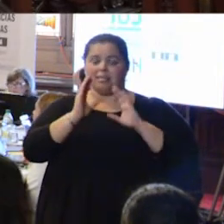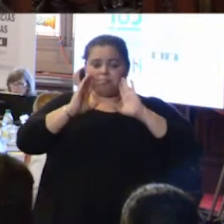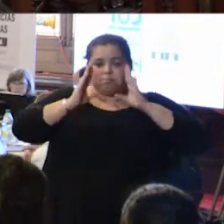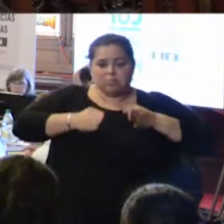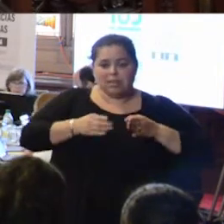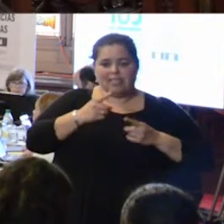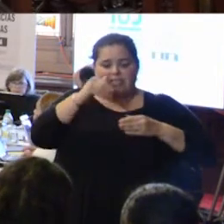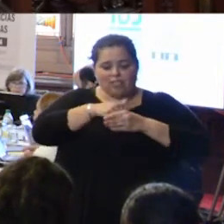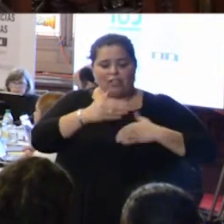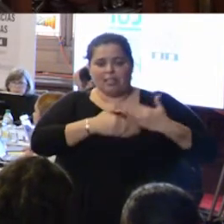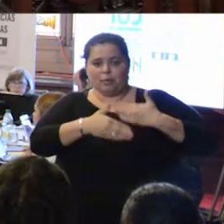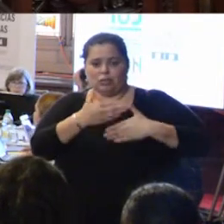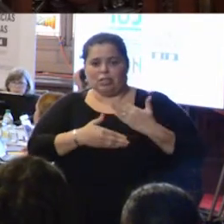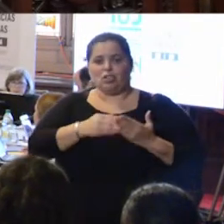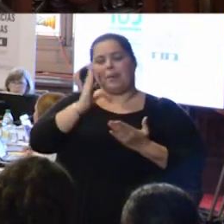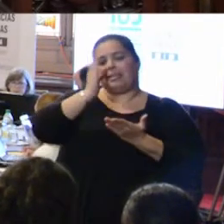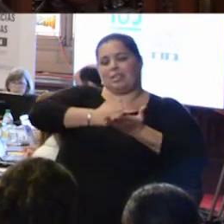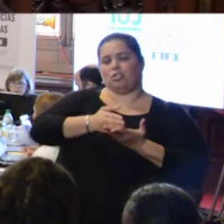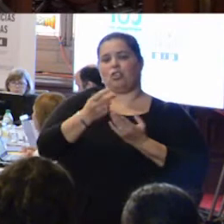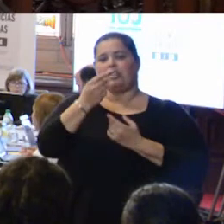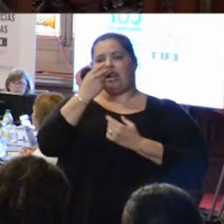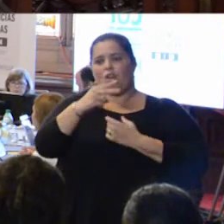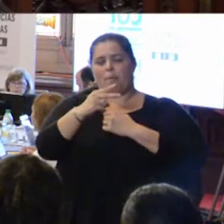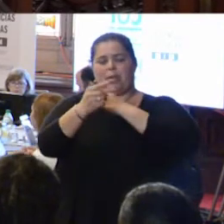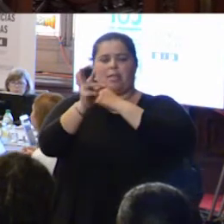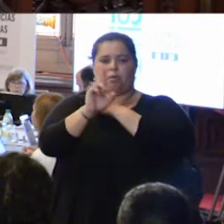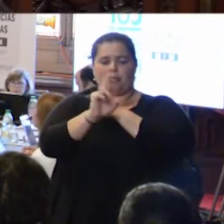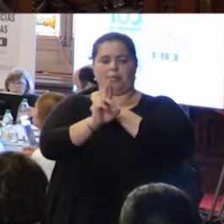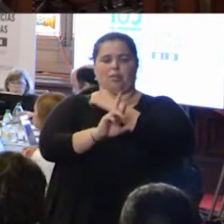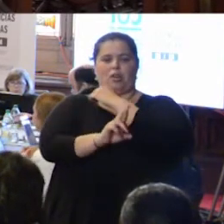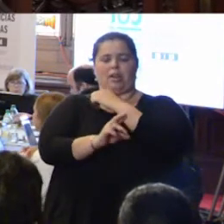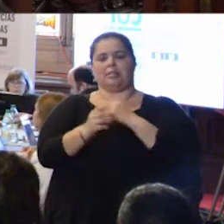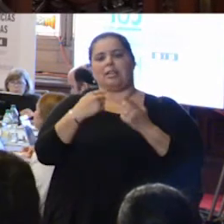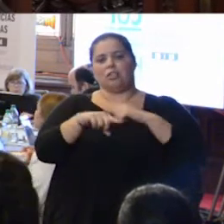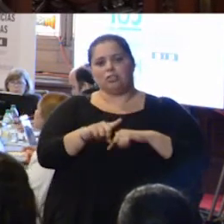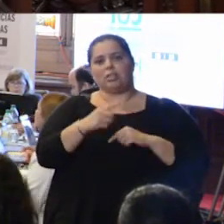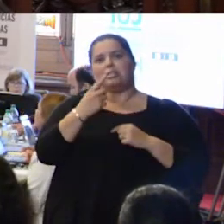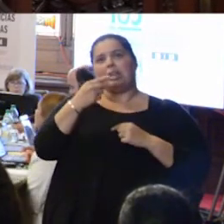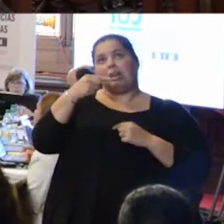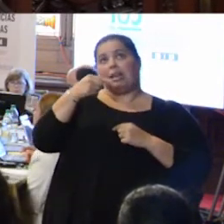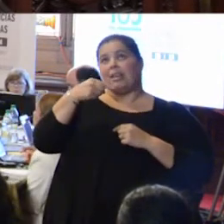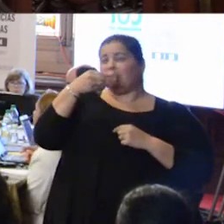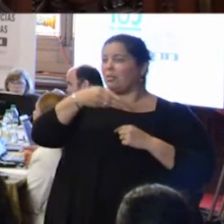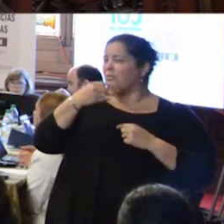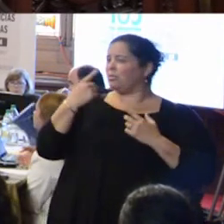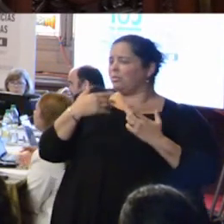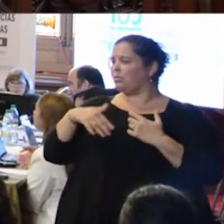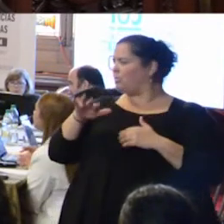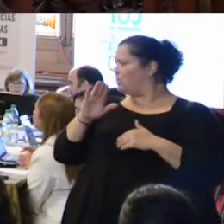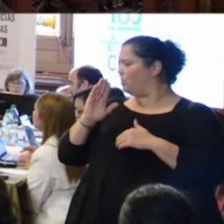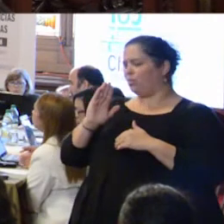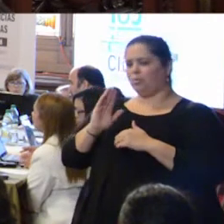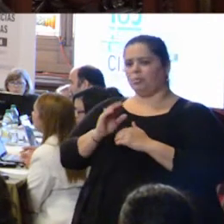hasta $10,000. Como este caso, según la valoración económica realizada, supera dicha cuantía, el proceso administrativo